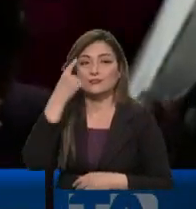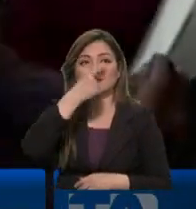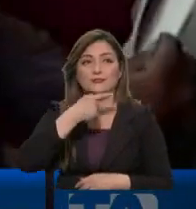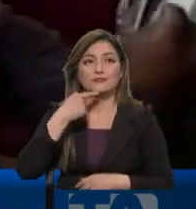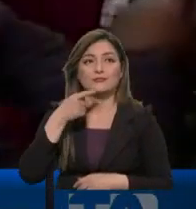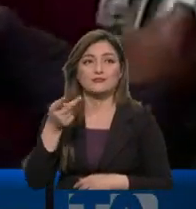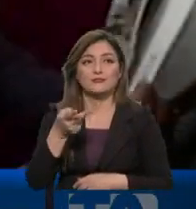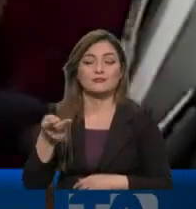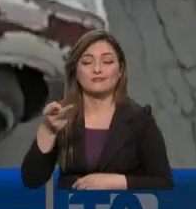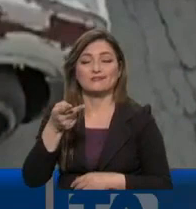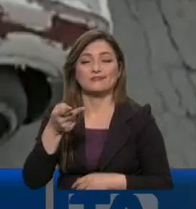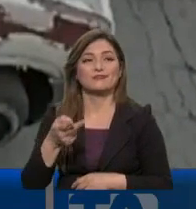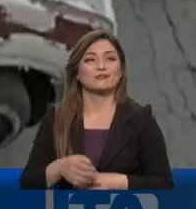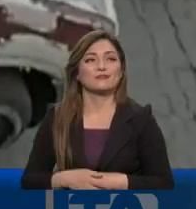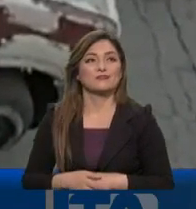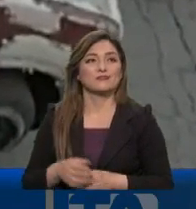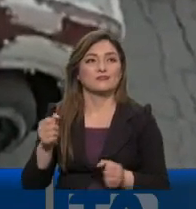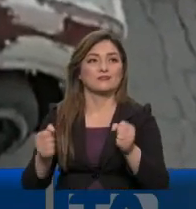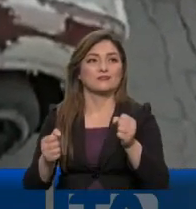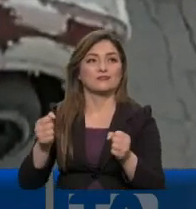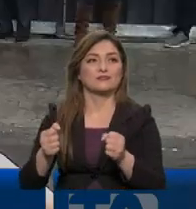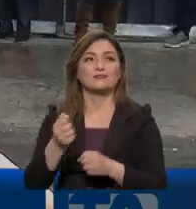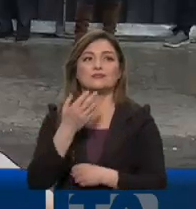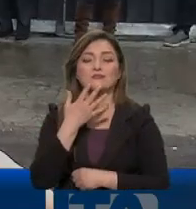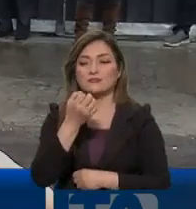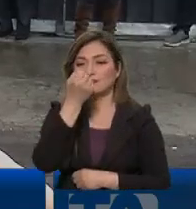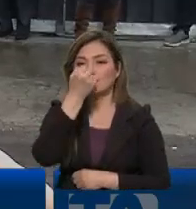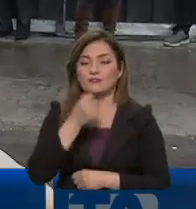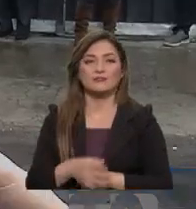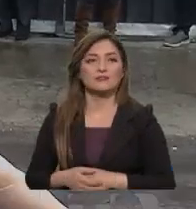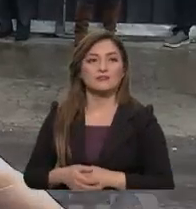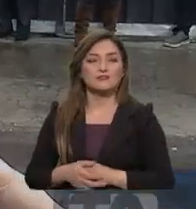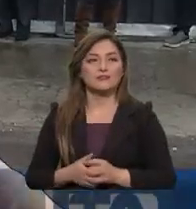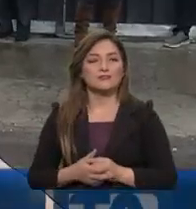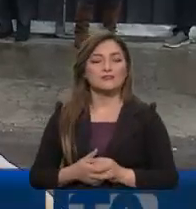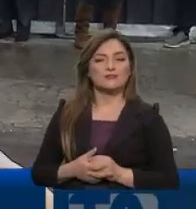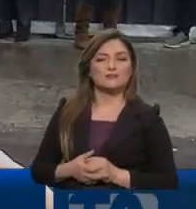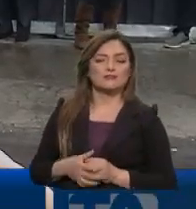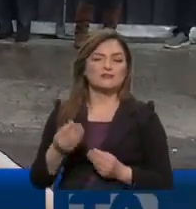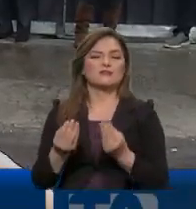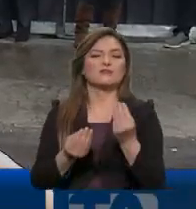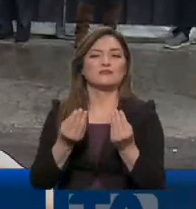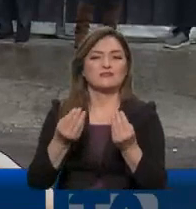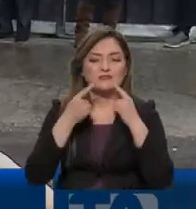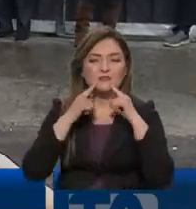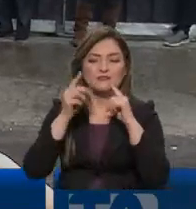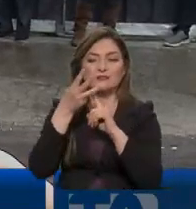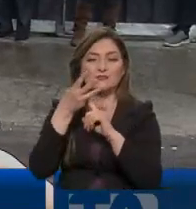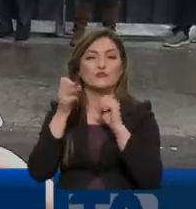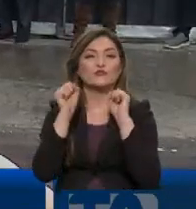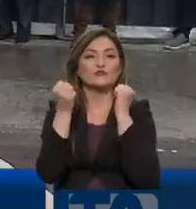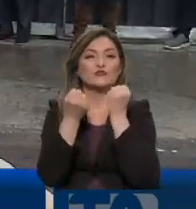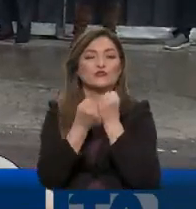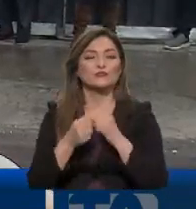rostros de esta pareja que se movilizaba en una camioneta roja. Entonces lo que nosotros hicimos es ese momento difundir en las redes